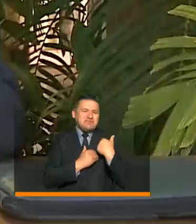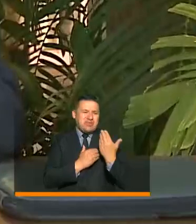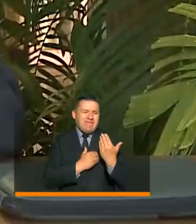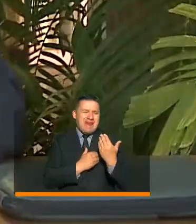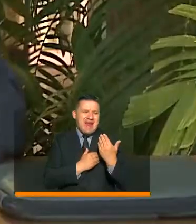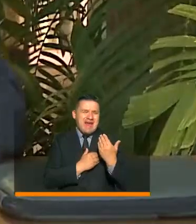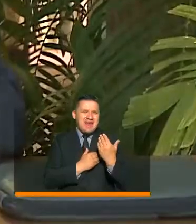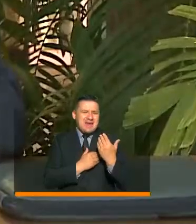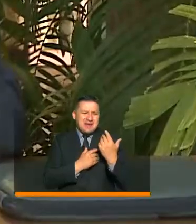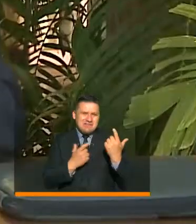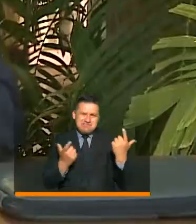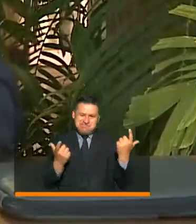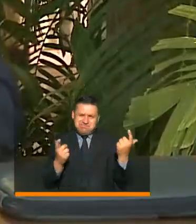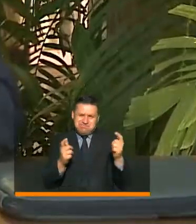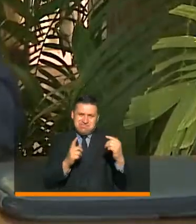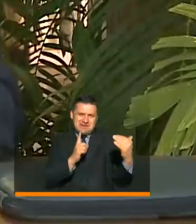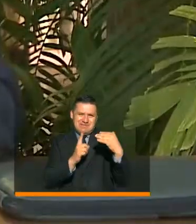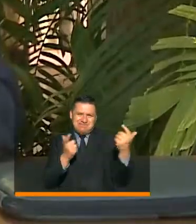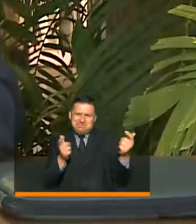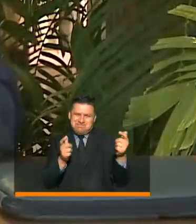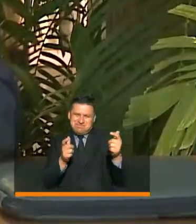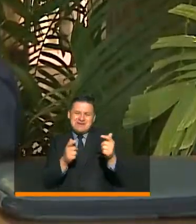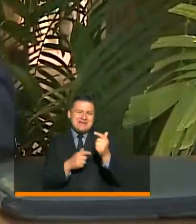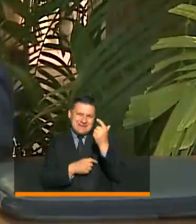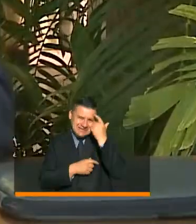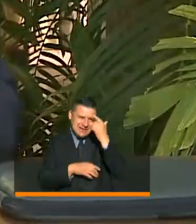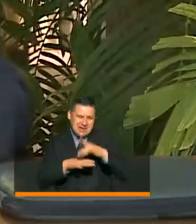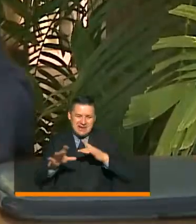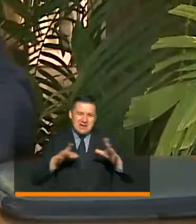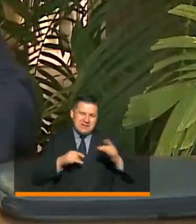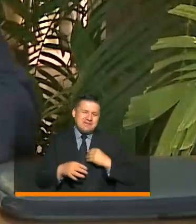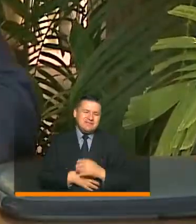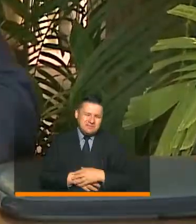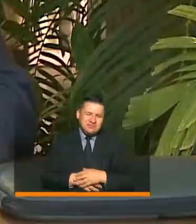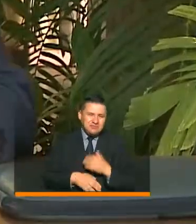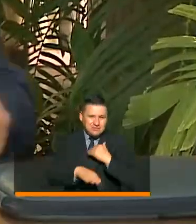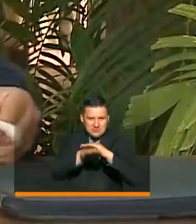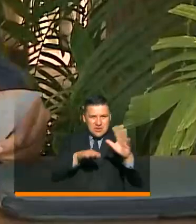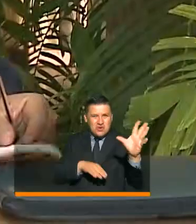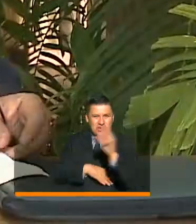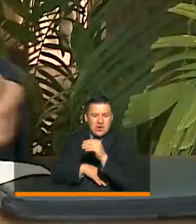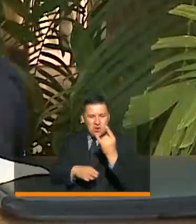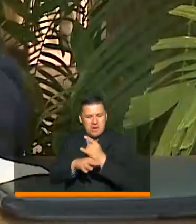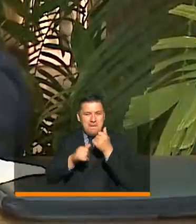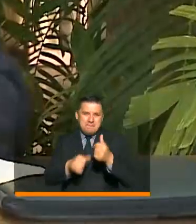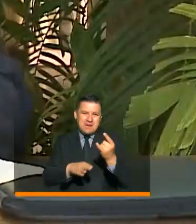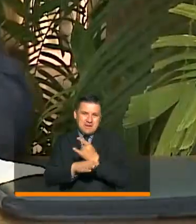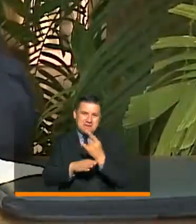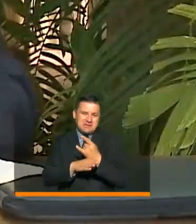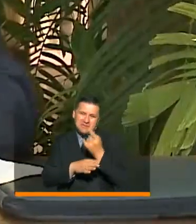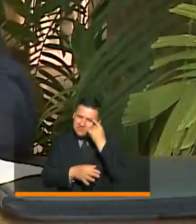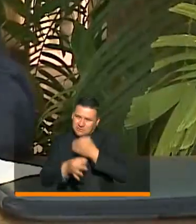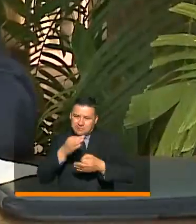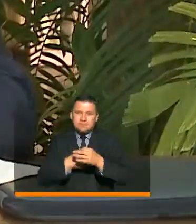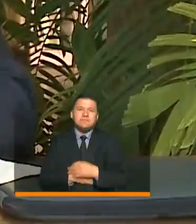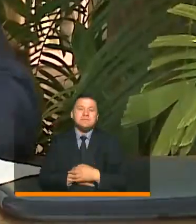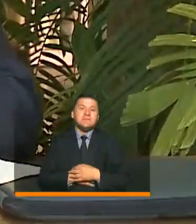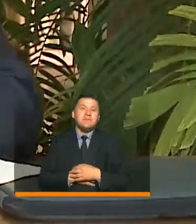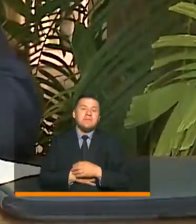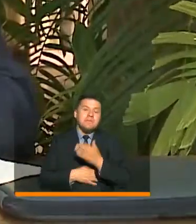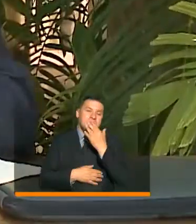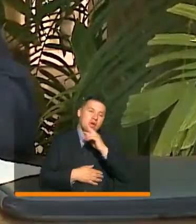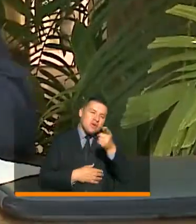responsabilidad y minimizando los efectos del contagio. Entonces, invitarlos a utilizar estas alternativas y